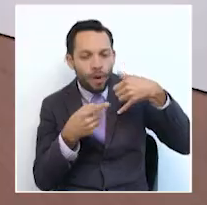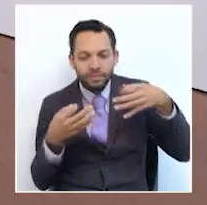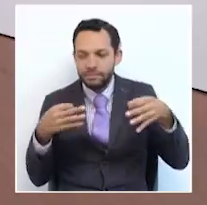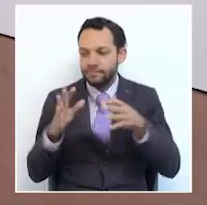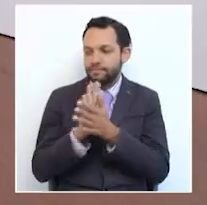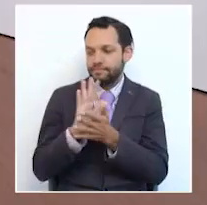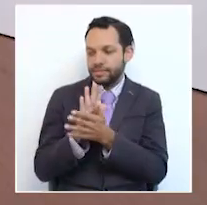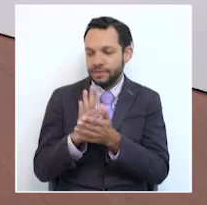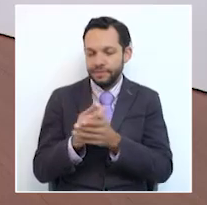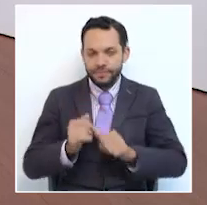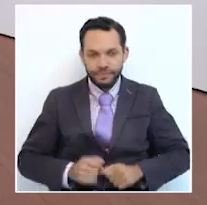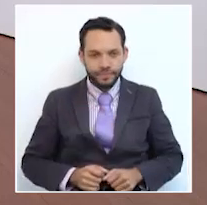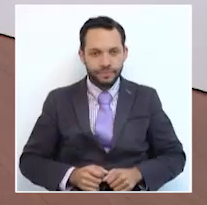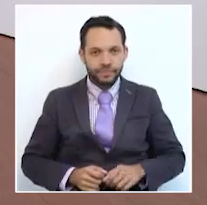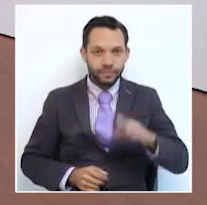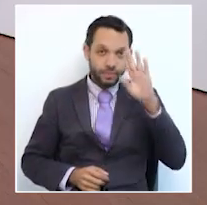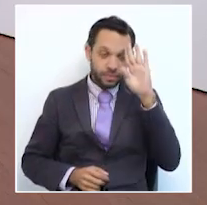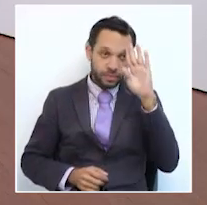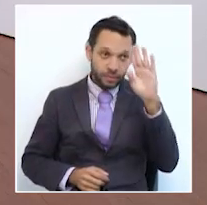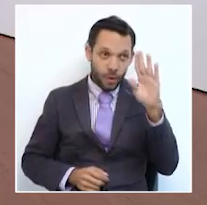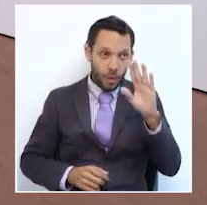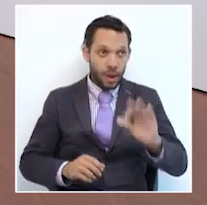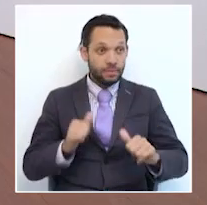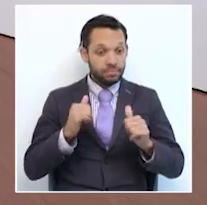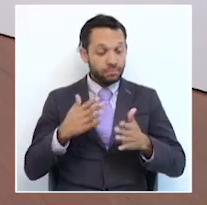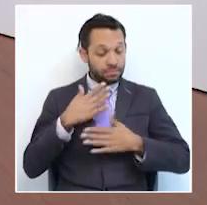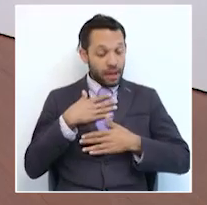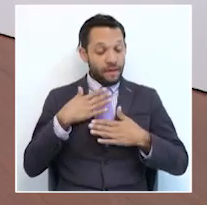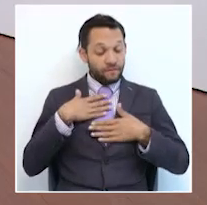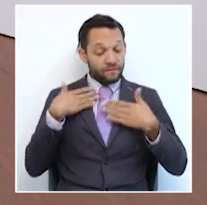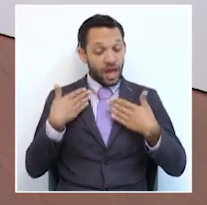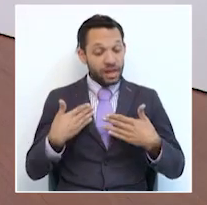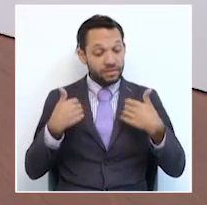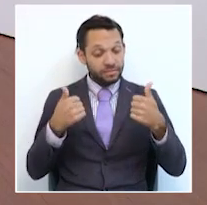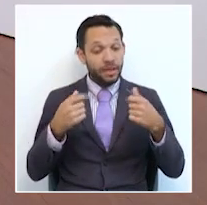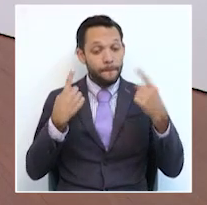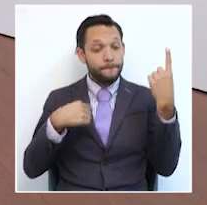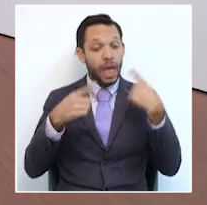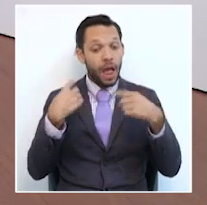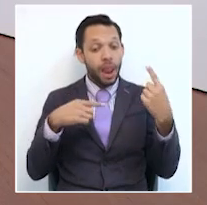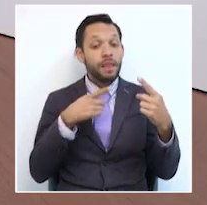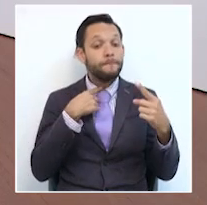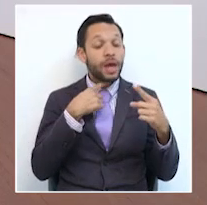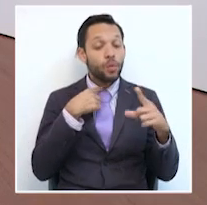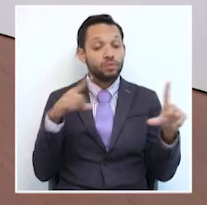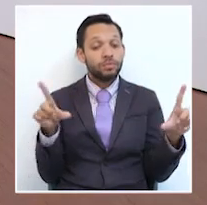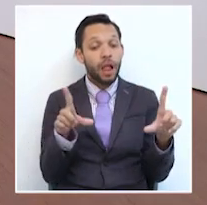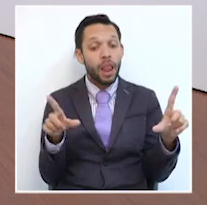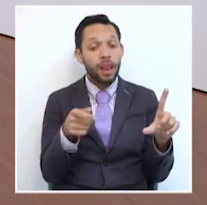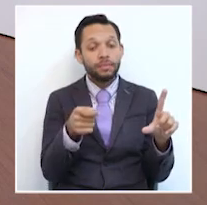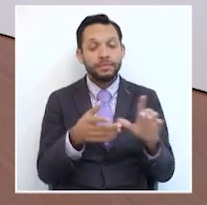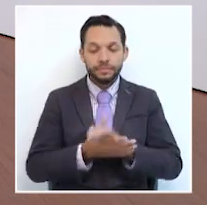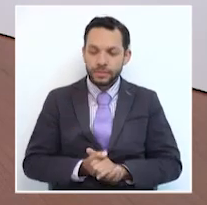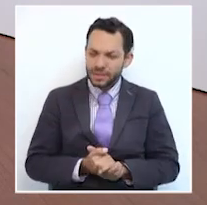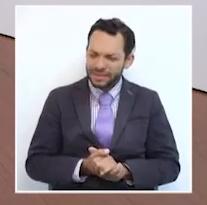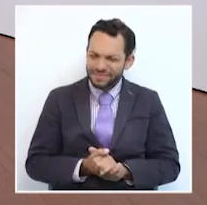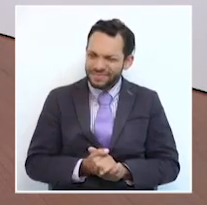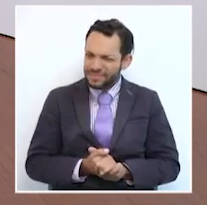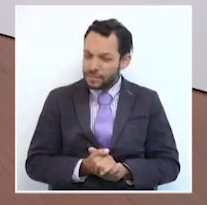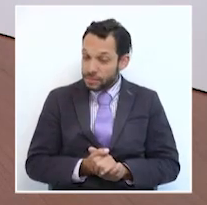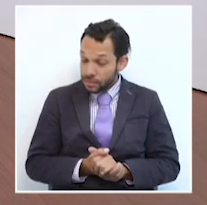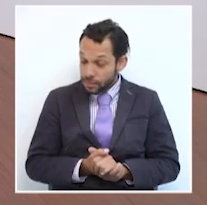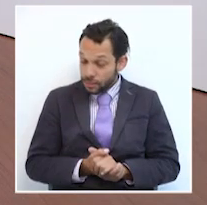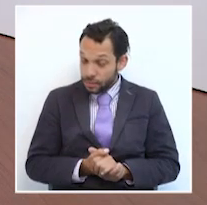agradecida por el programa y por entra en la llamada más bien puede